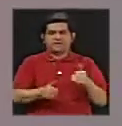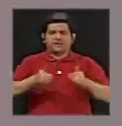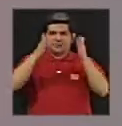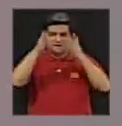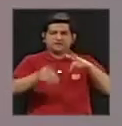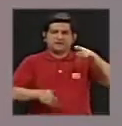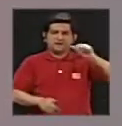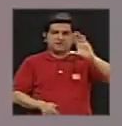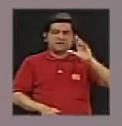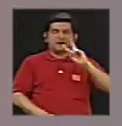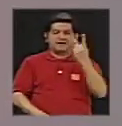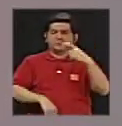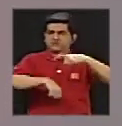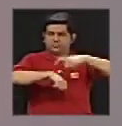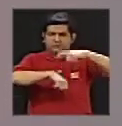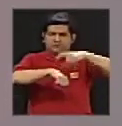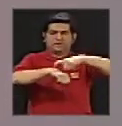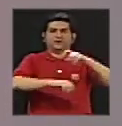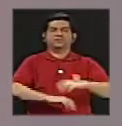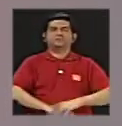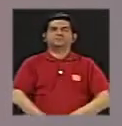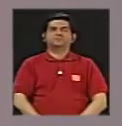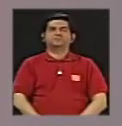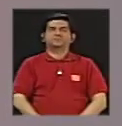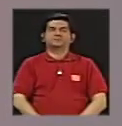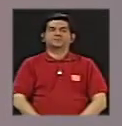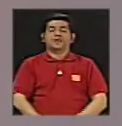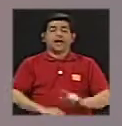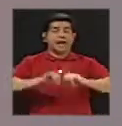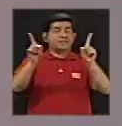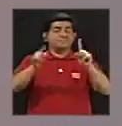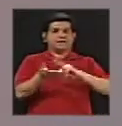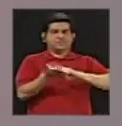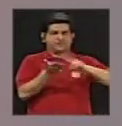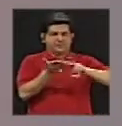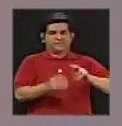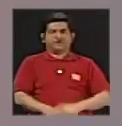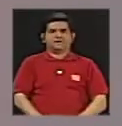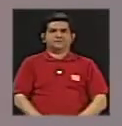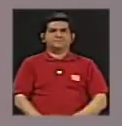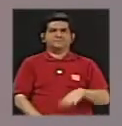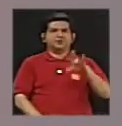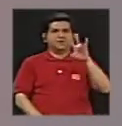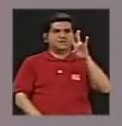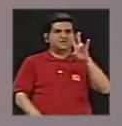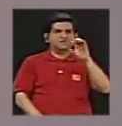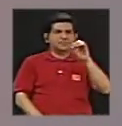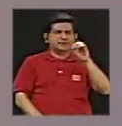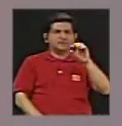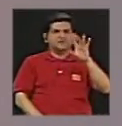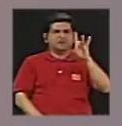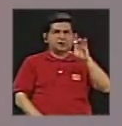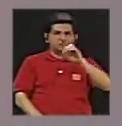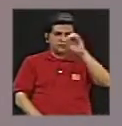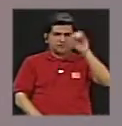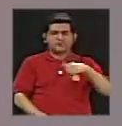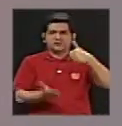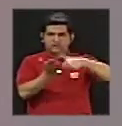del PAC en la segunda ronda, excepto Liberación, donde un 80% votaría